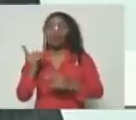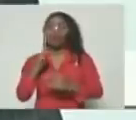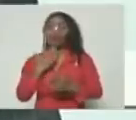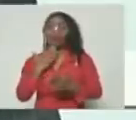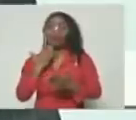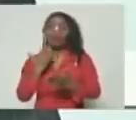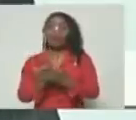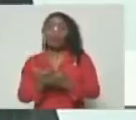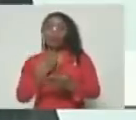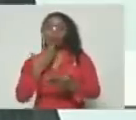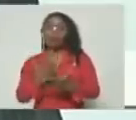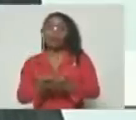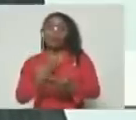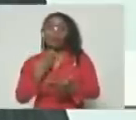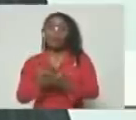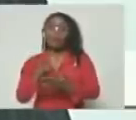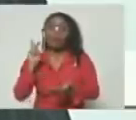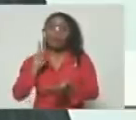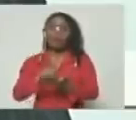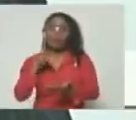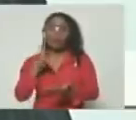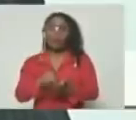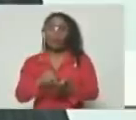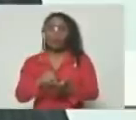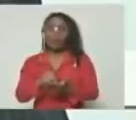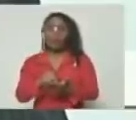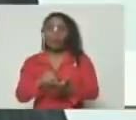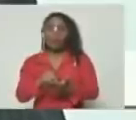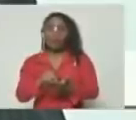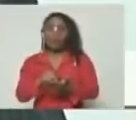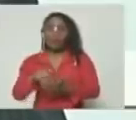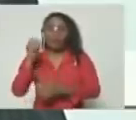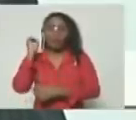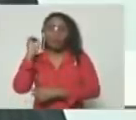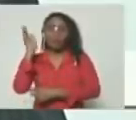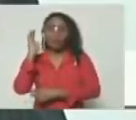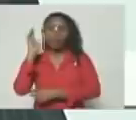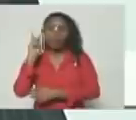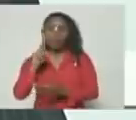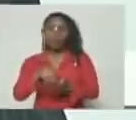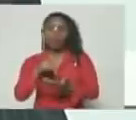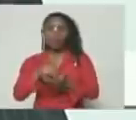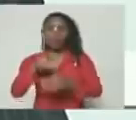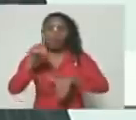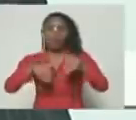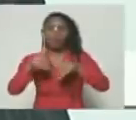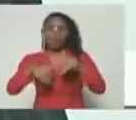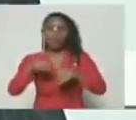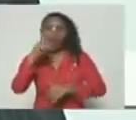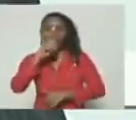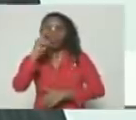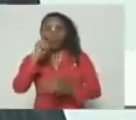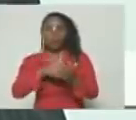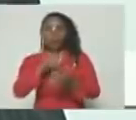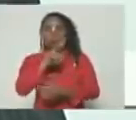condiciones y condiciones para participar en las parlamentarias del año